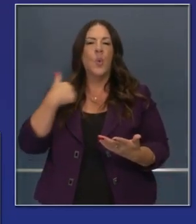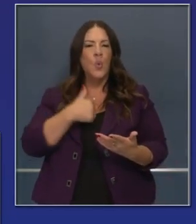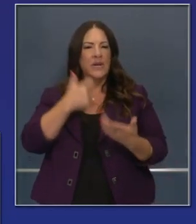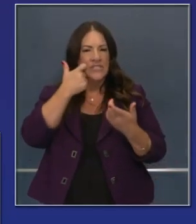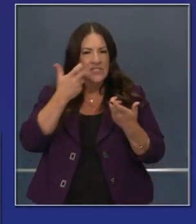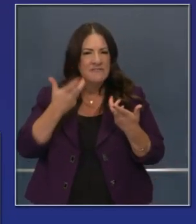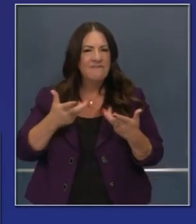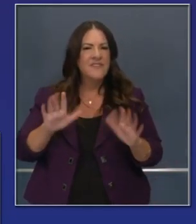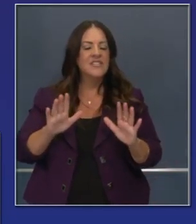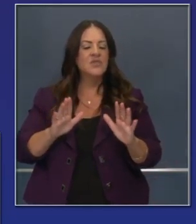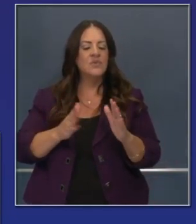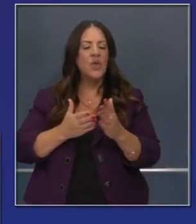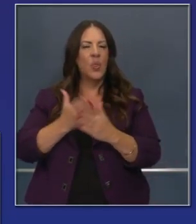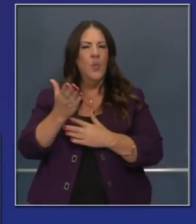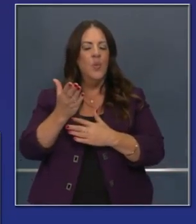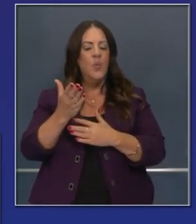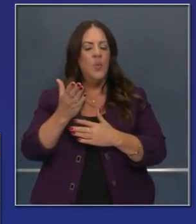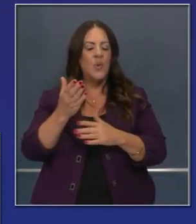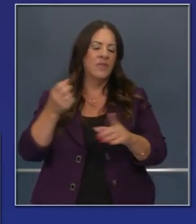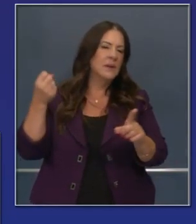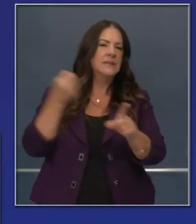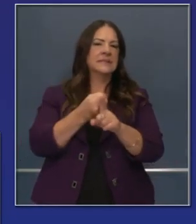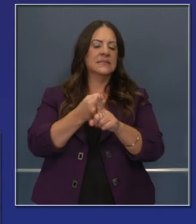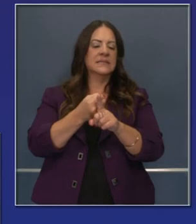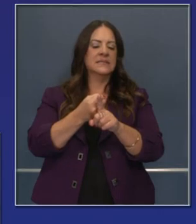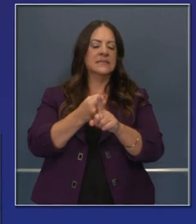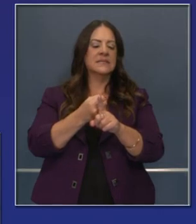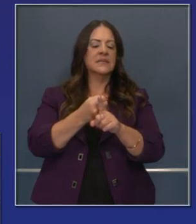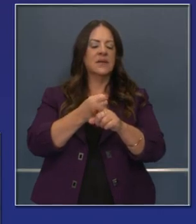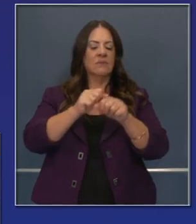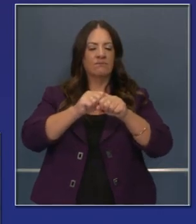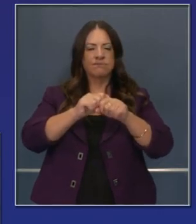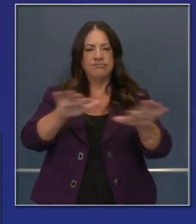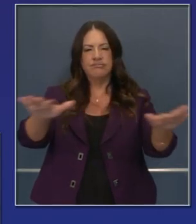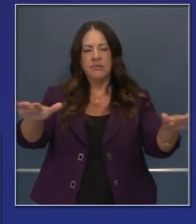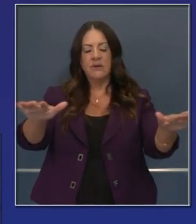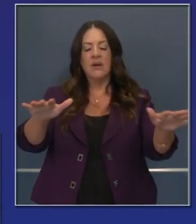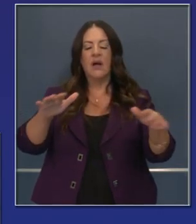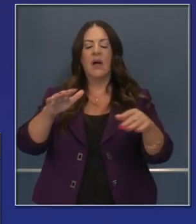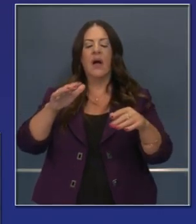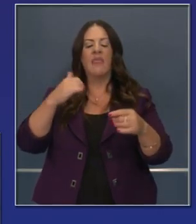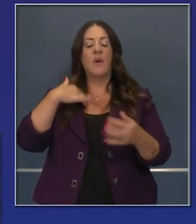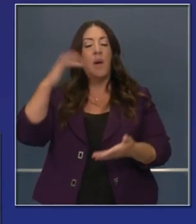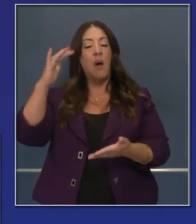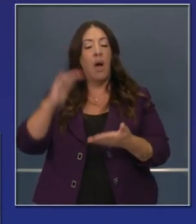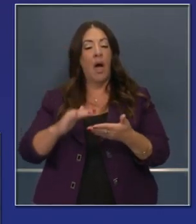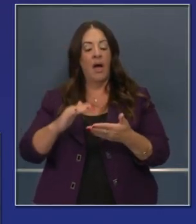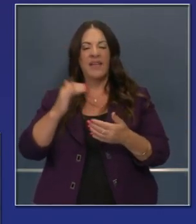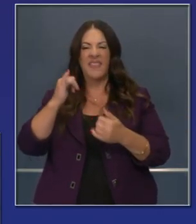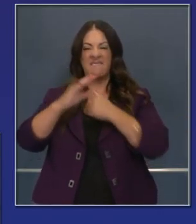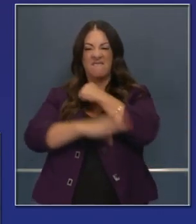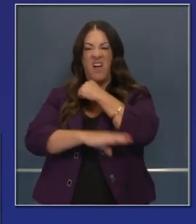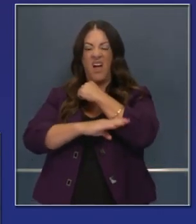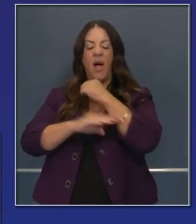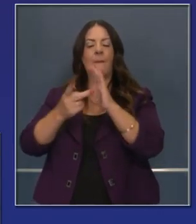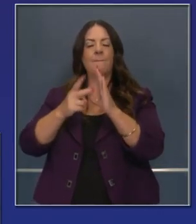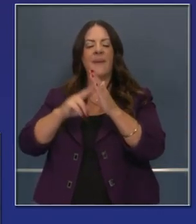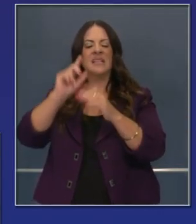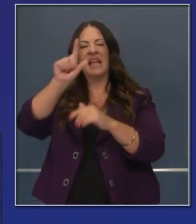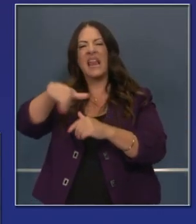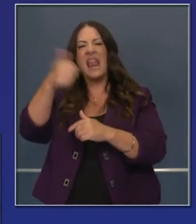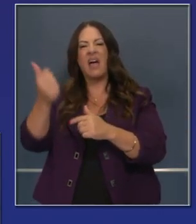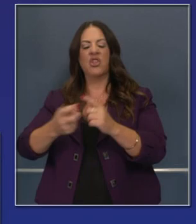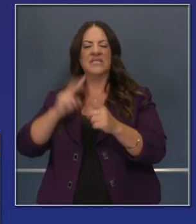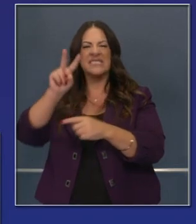apenas veníamos saliendo de la dificultad de la primera ola, anticipando la segunda oleada de esta pandemia entrando